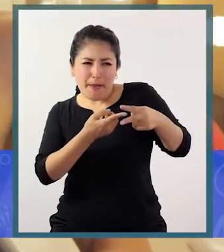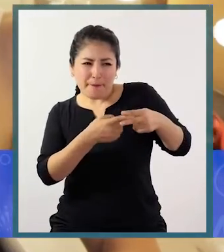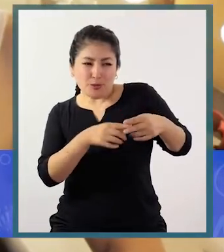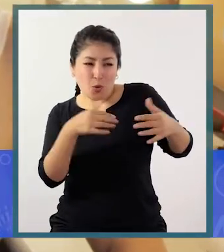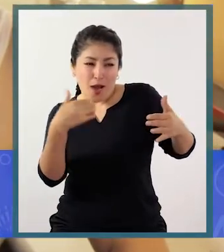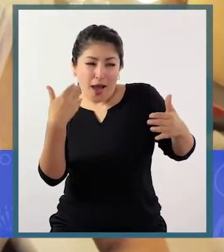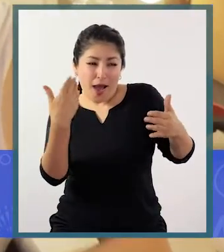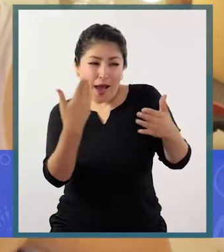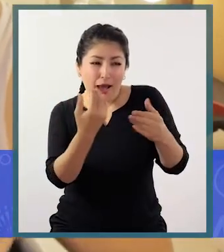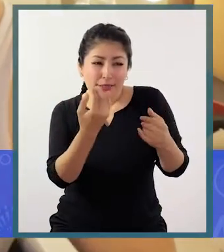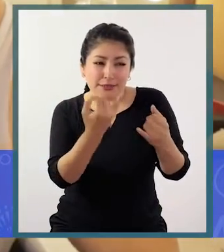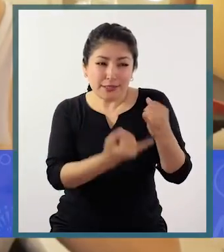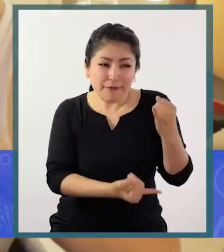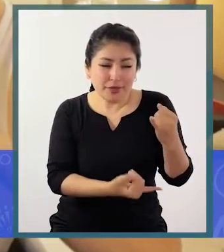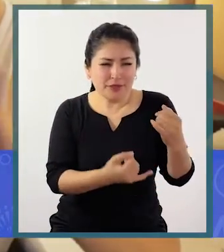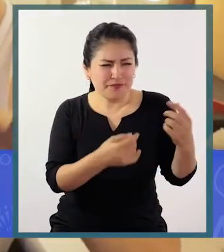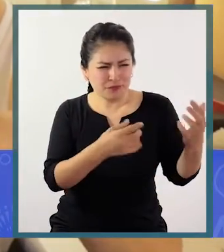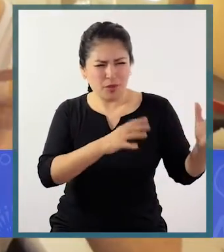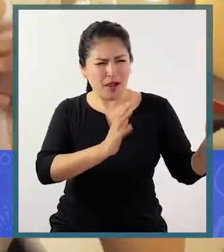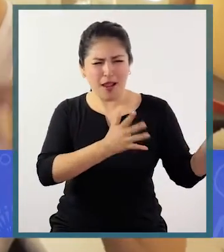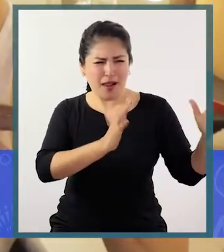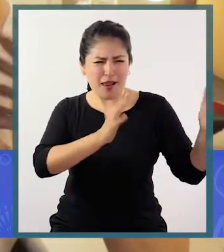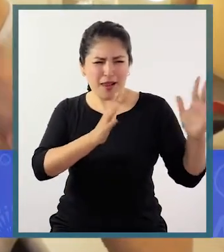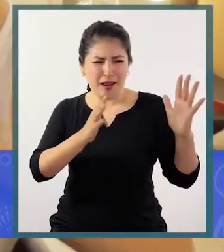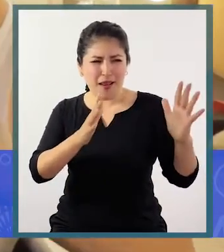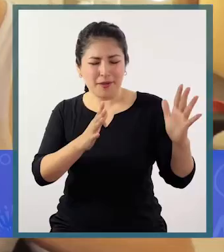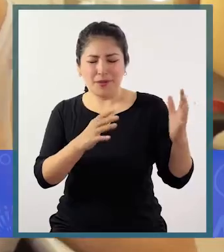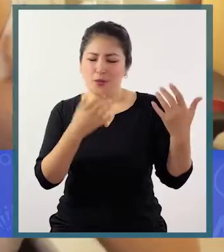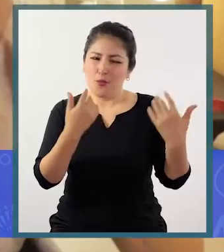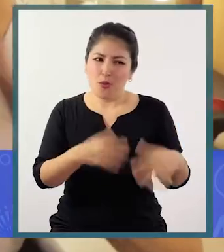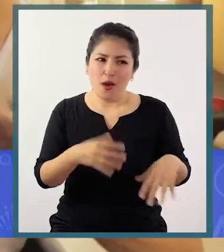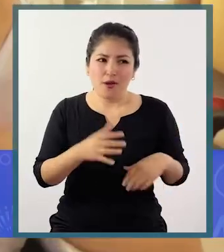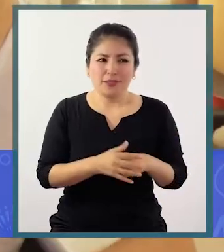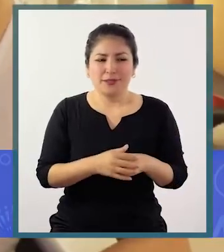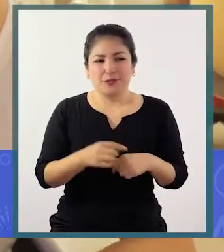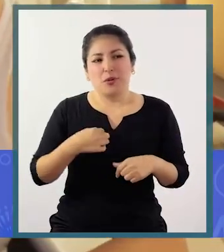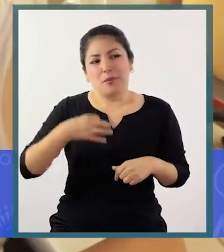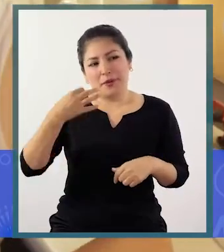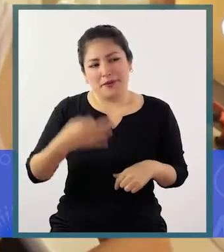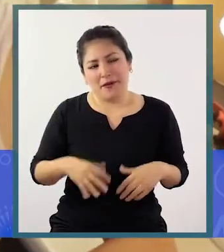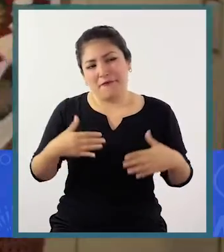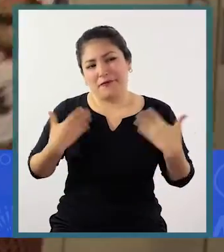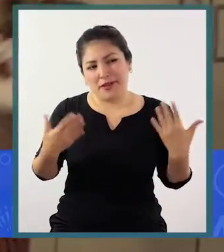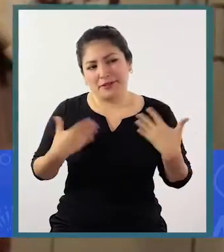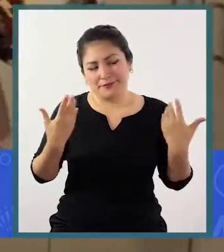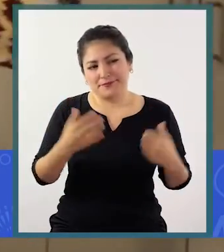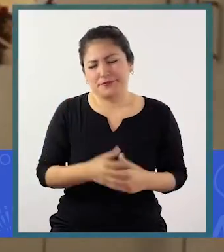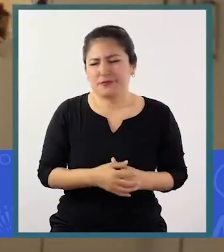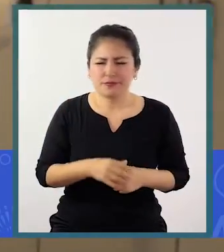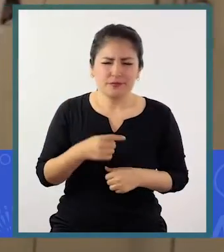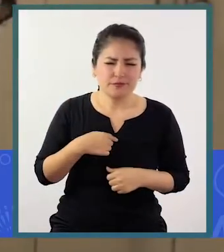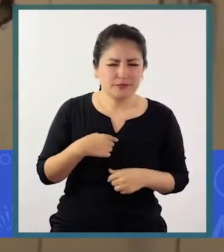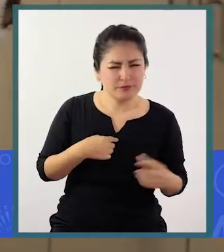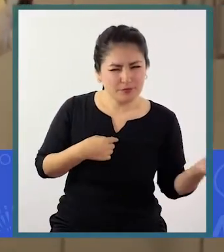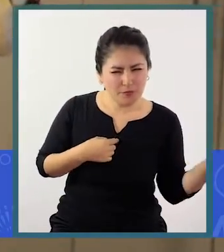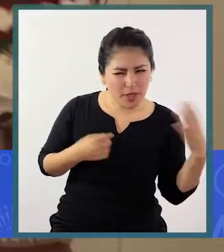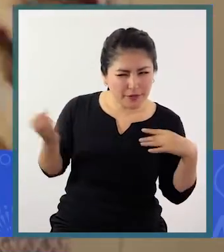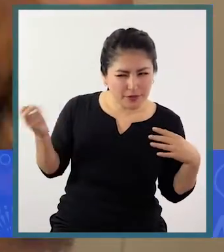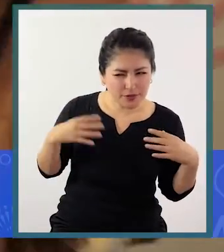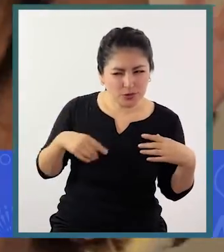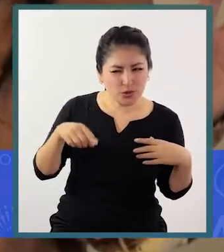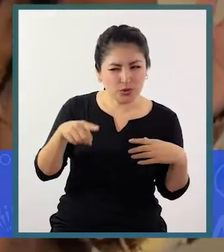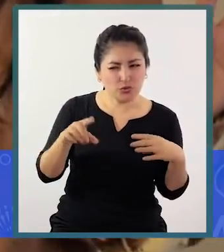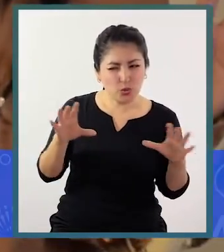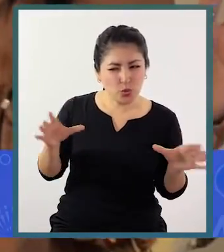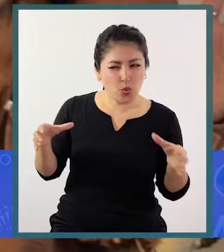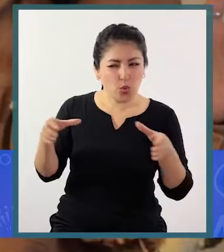fin. Qué bueno que todo lo que se ha producido antes de y después de le llega a usar a la gente, ¿no? Y por ahí me han dateado que